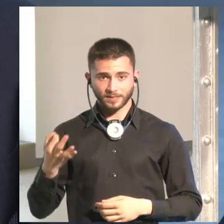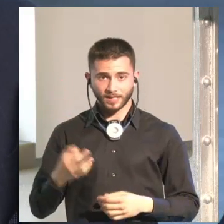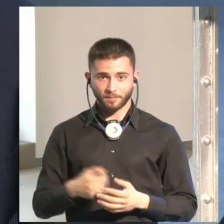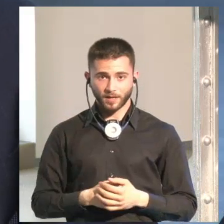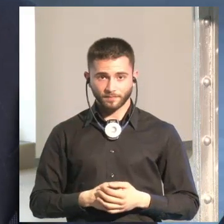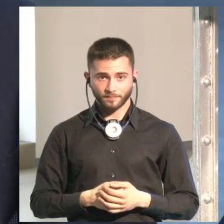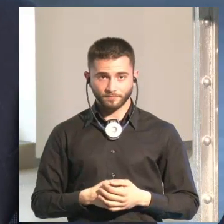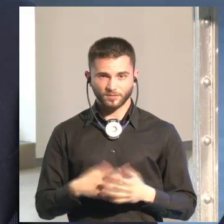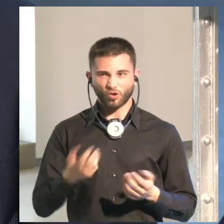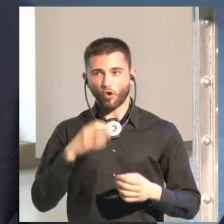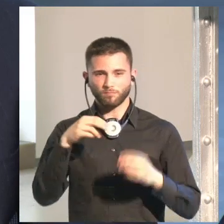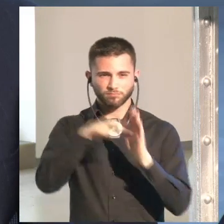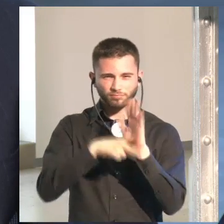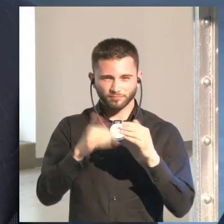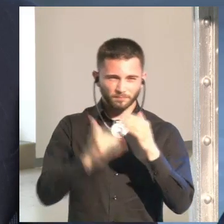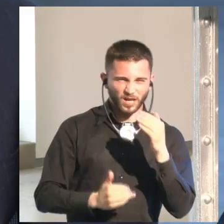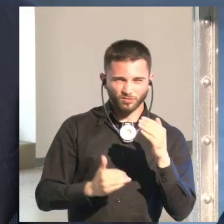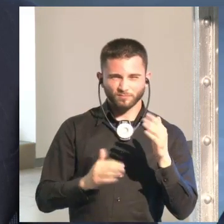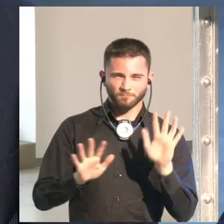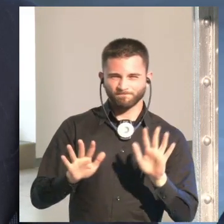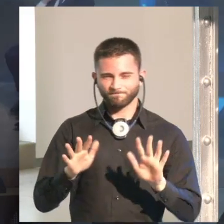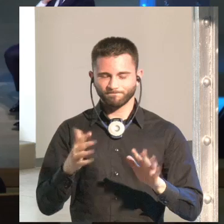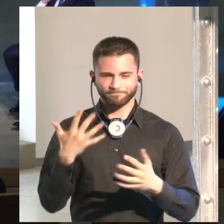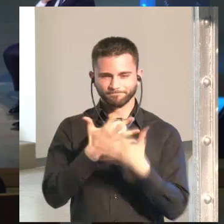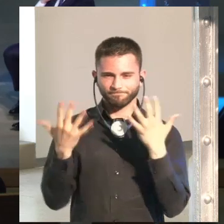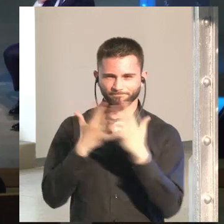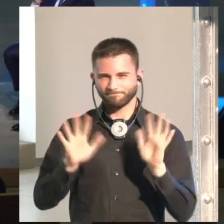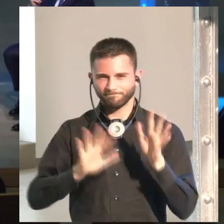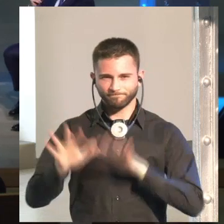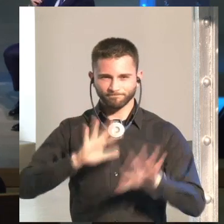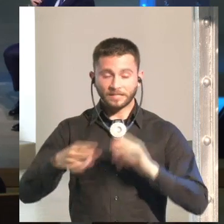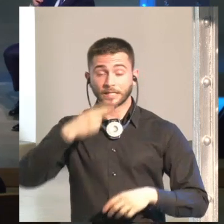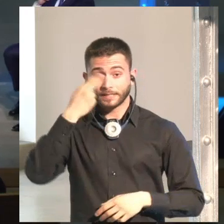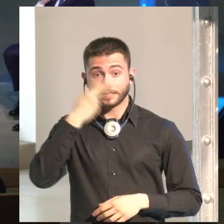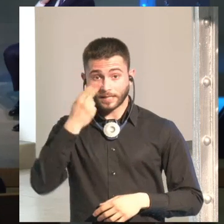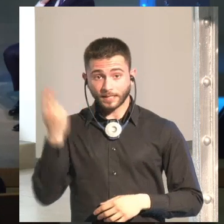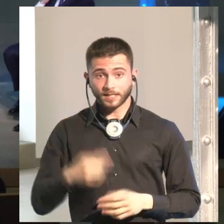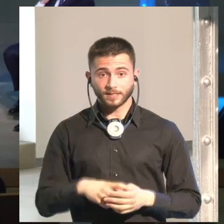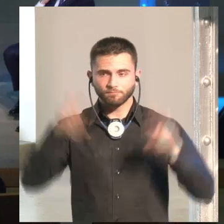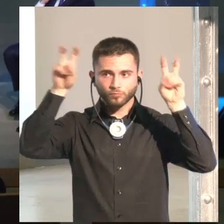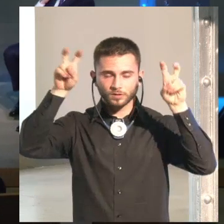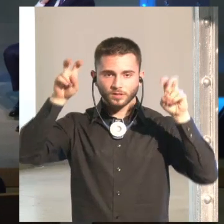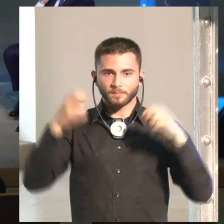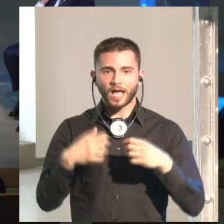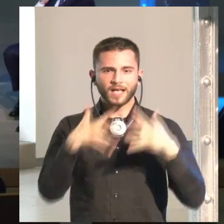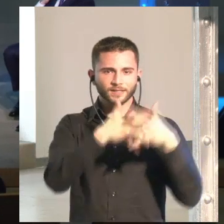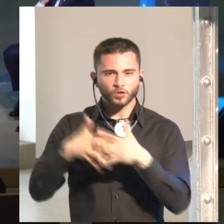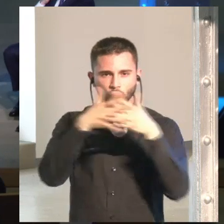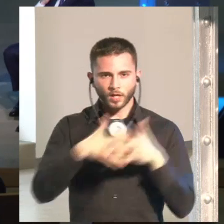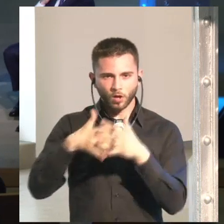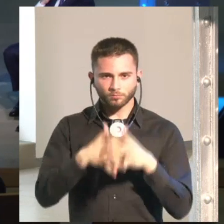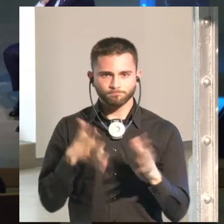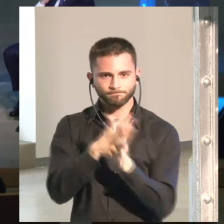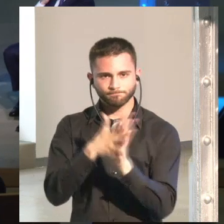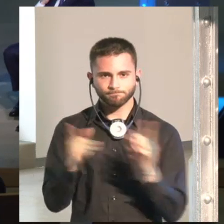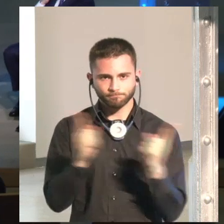poco contraintuitivo en cierto modo. Es interesante. Vamos a dedicar un tiempo a Estados Unidos porque